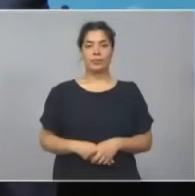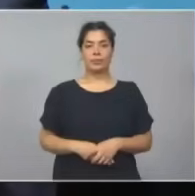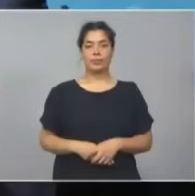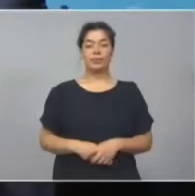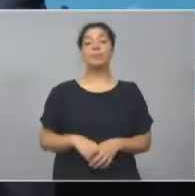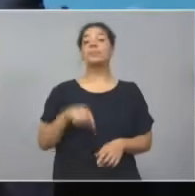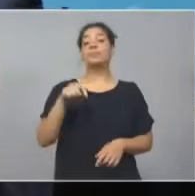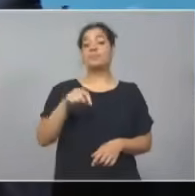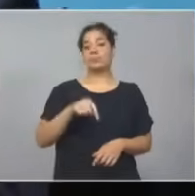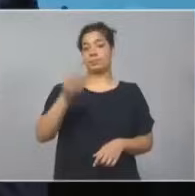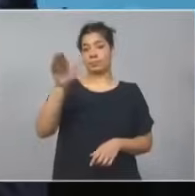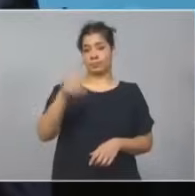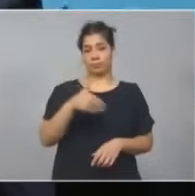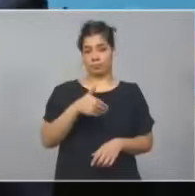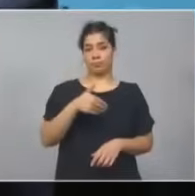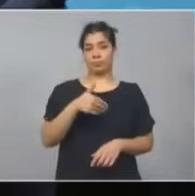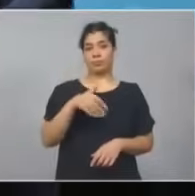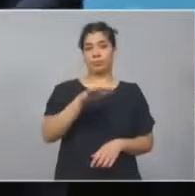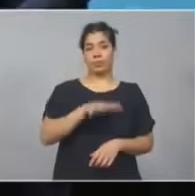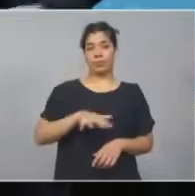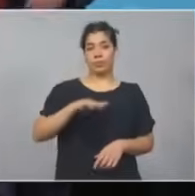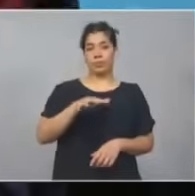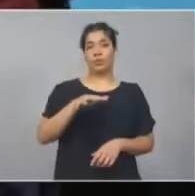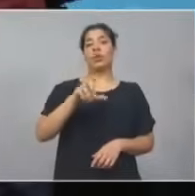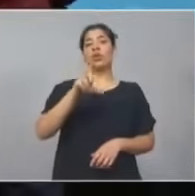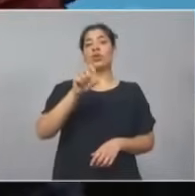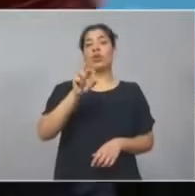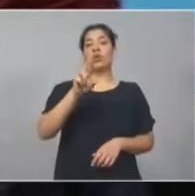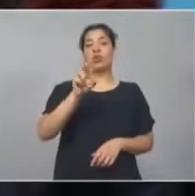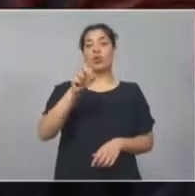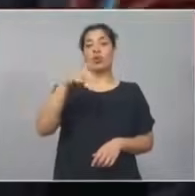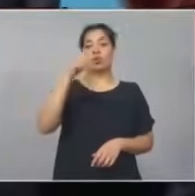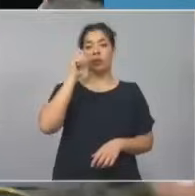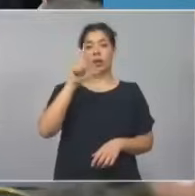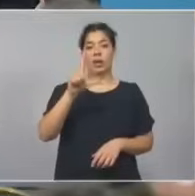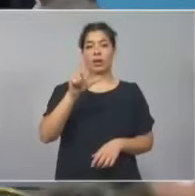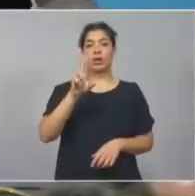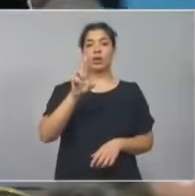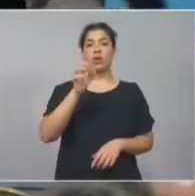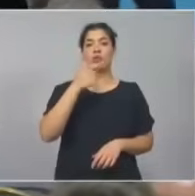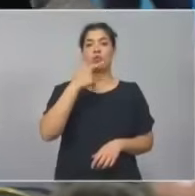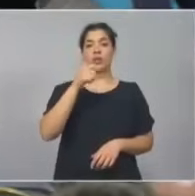Seguidamente firma Coronel Rosales, Rodrigo Lionel Aristimuño.